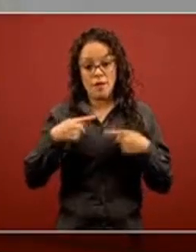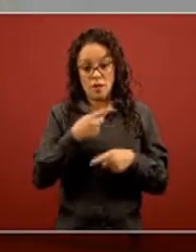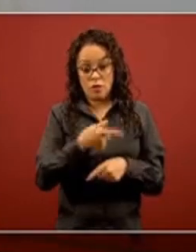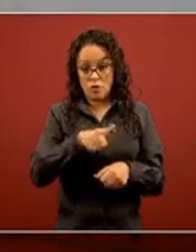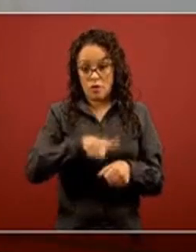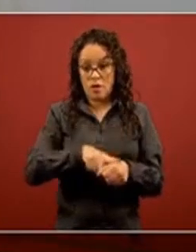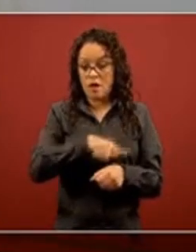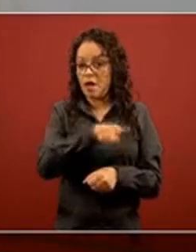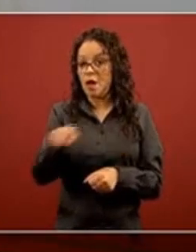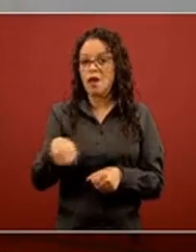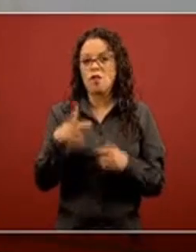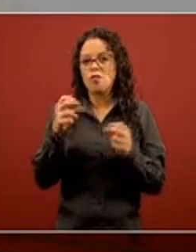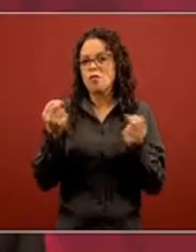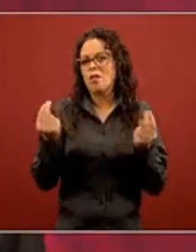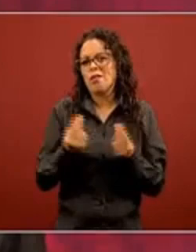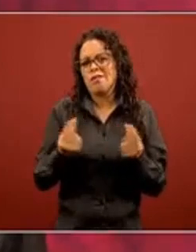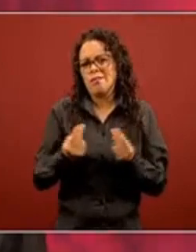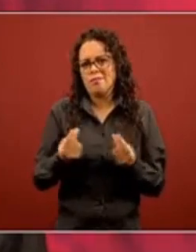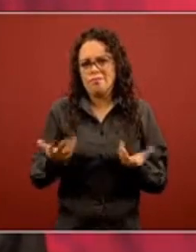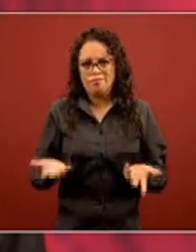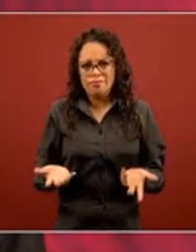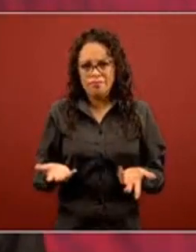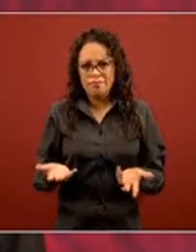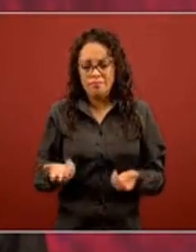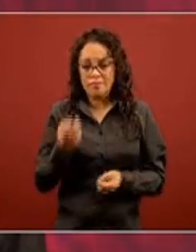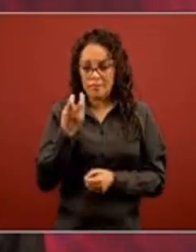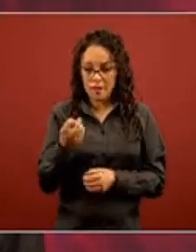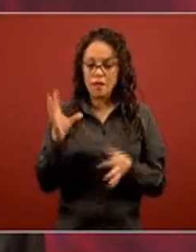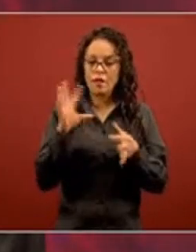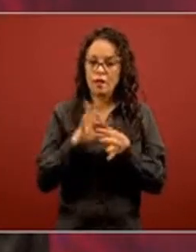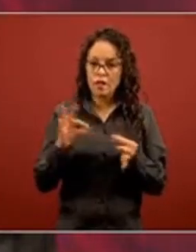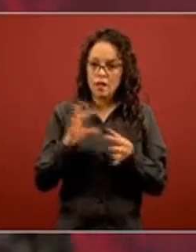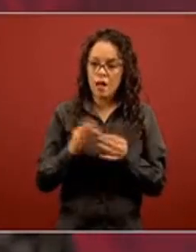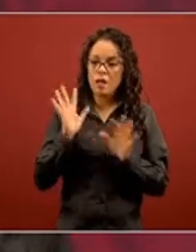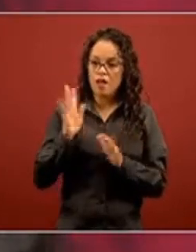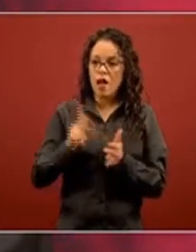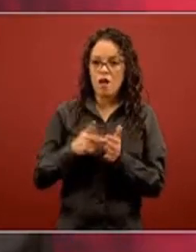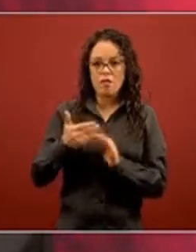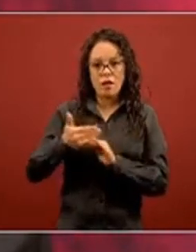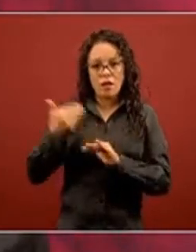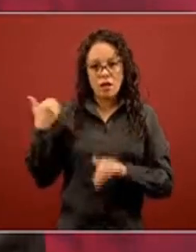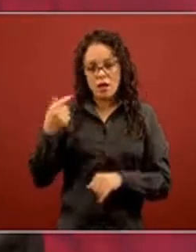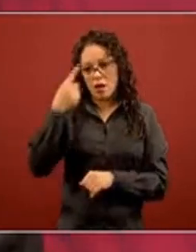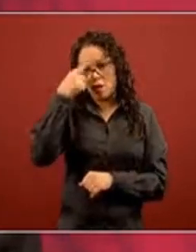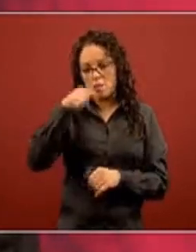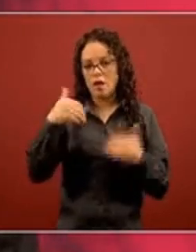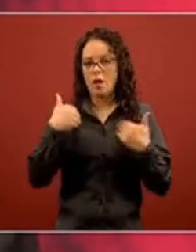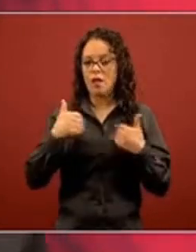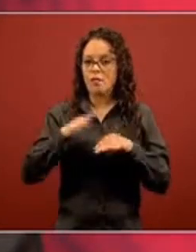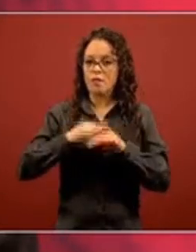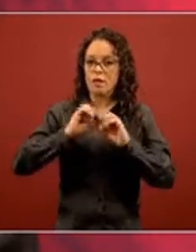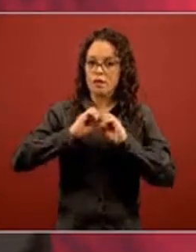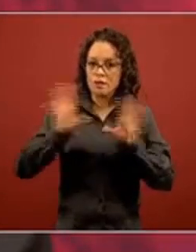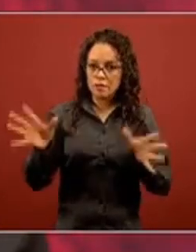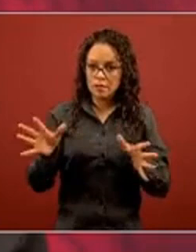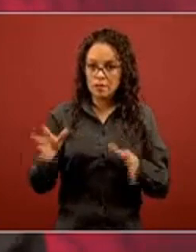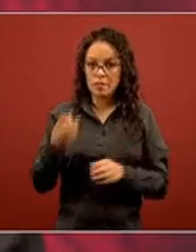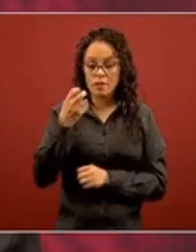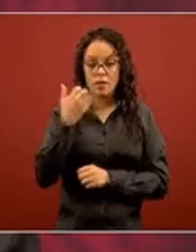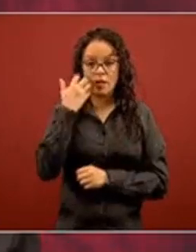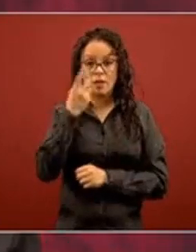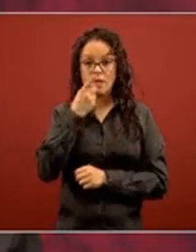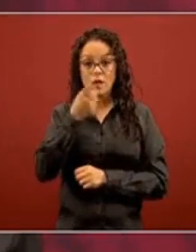necesariamente debe utilizarlos. Y hemos dejado muy en claro que esto no quiere decir que haya personas que tienen privilegios o